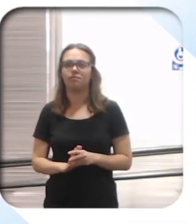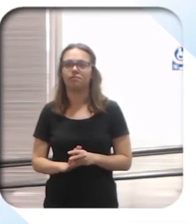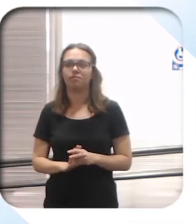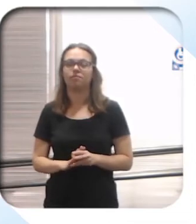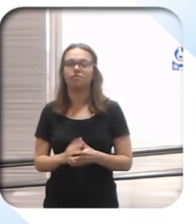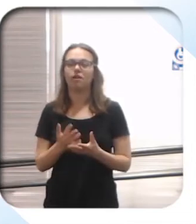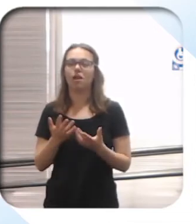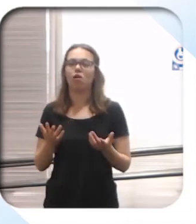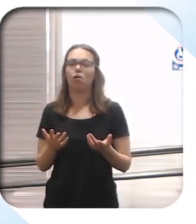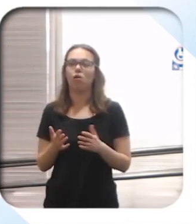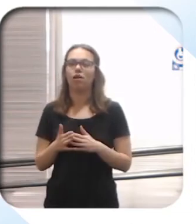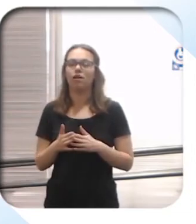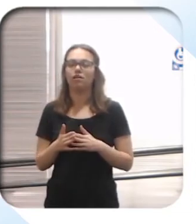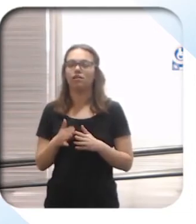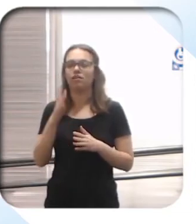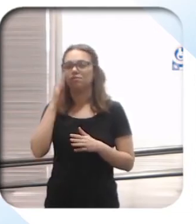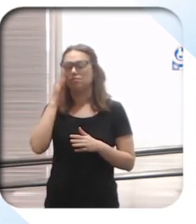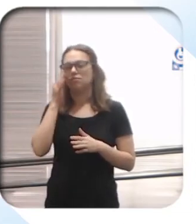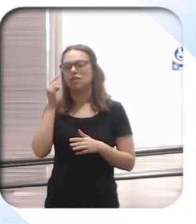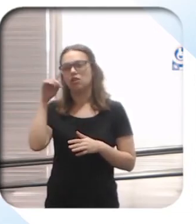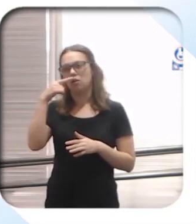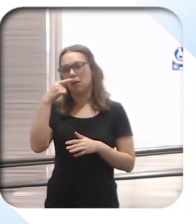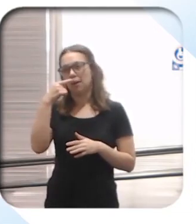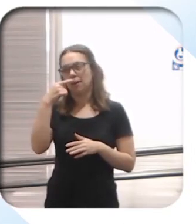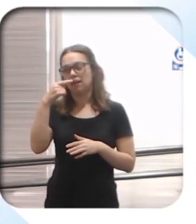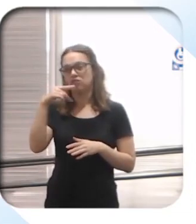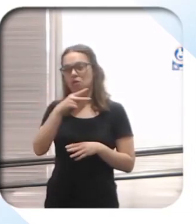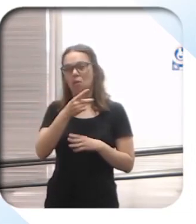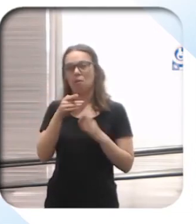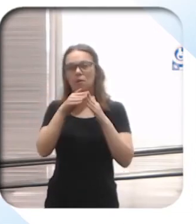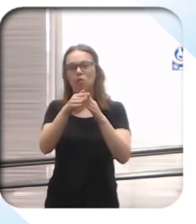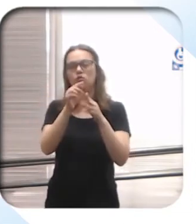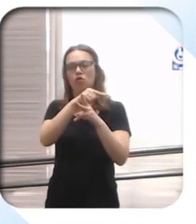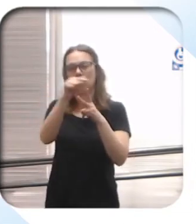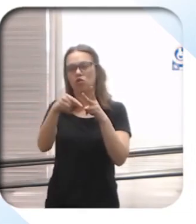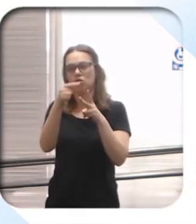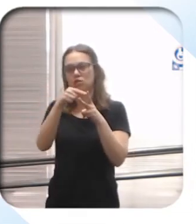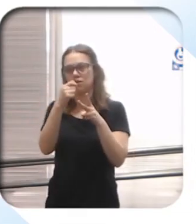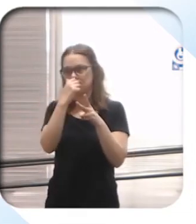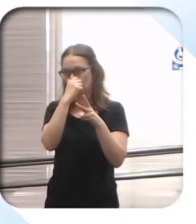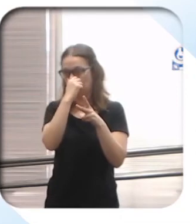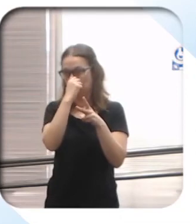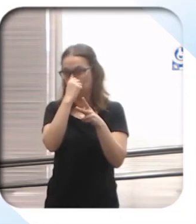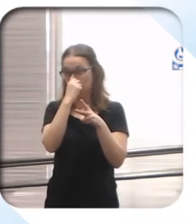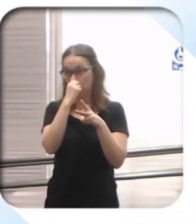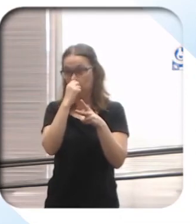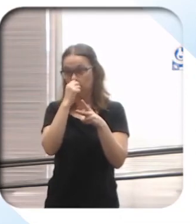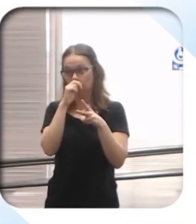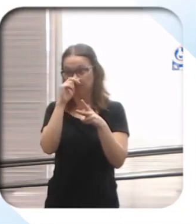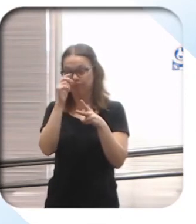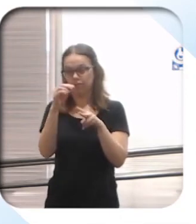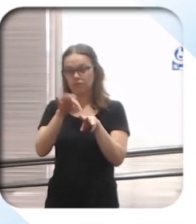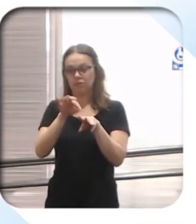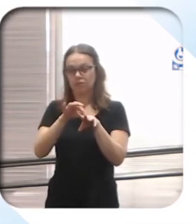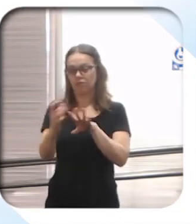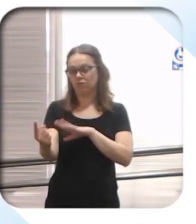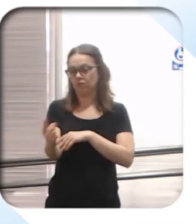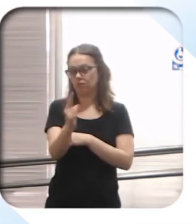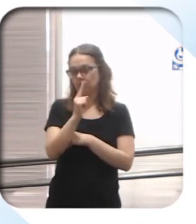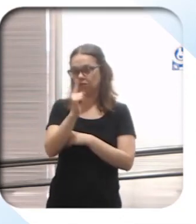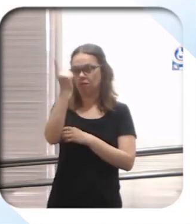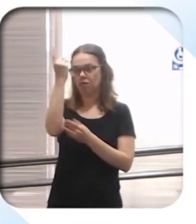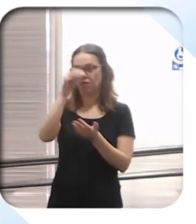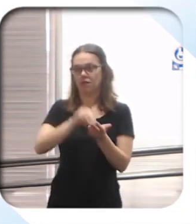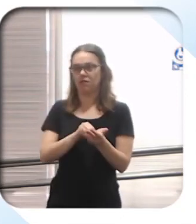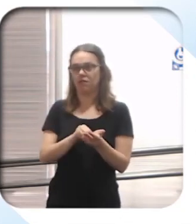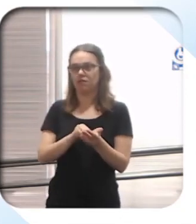Hay una cosa que quiero que se lleven de concepto. Yo pregunto dos cosas en la consulta cuando veo un paciente por primera vez y